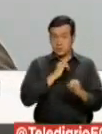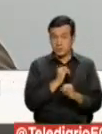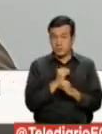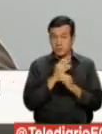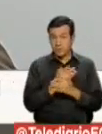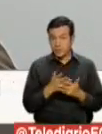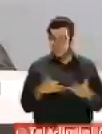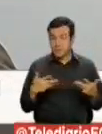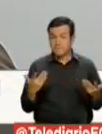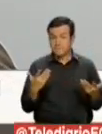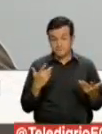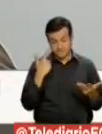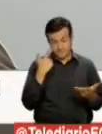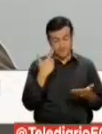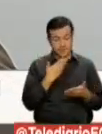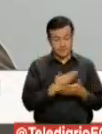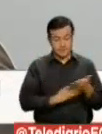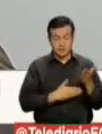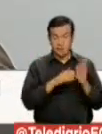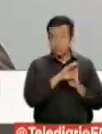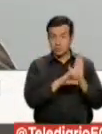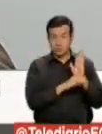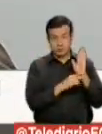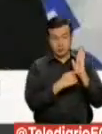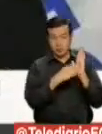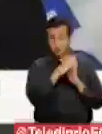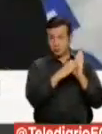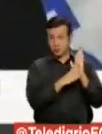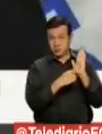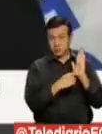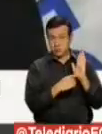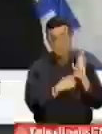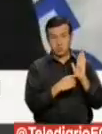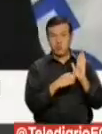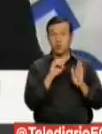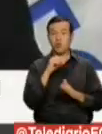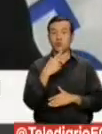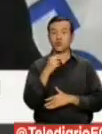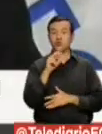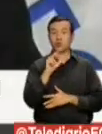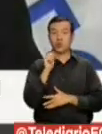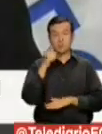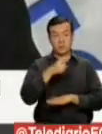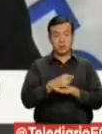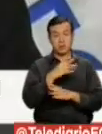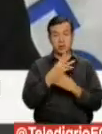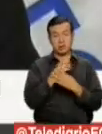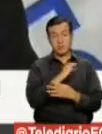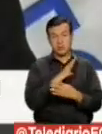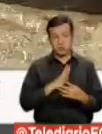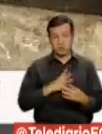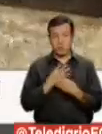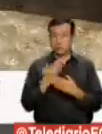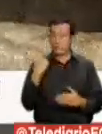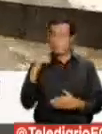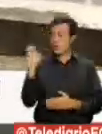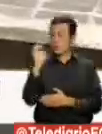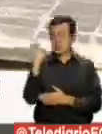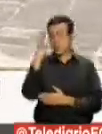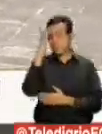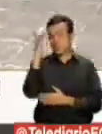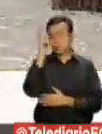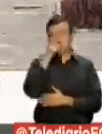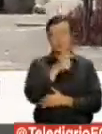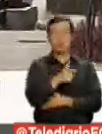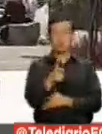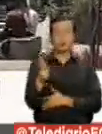aquellos delitos que consten en su constitución o en sus estatutos. Ochoa mantiene una orden de prisión preventiva desde enero, luego de que